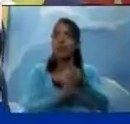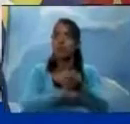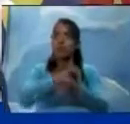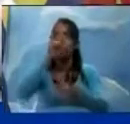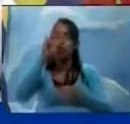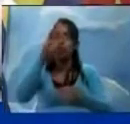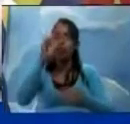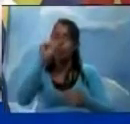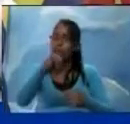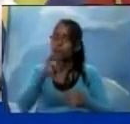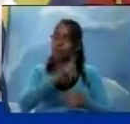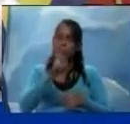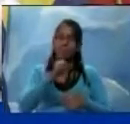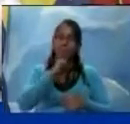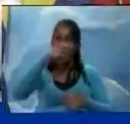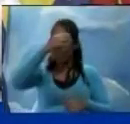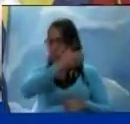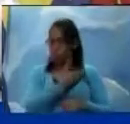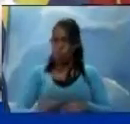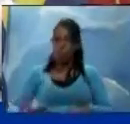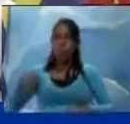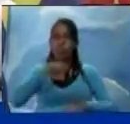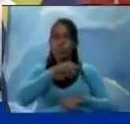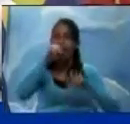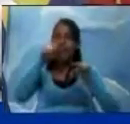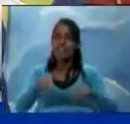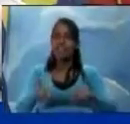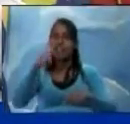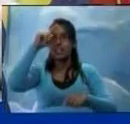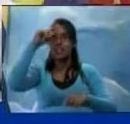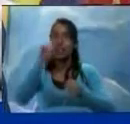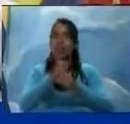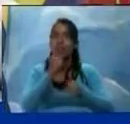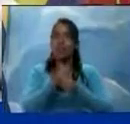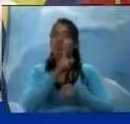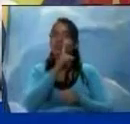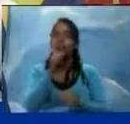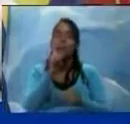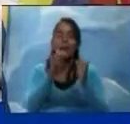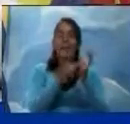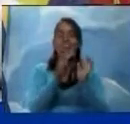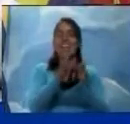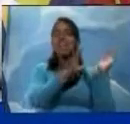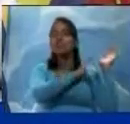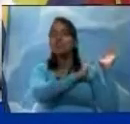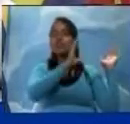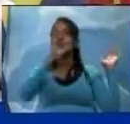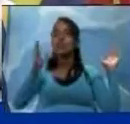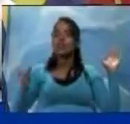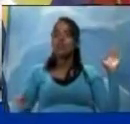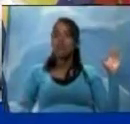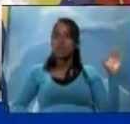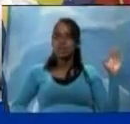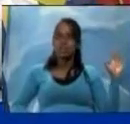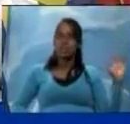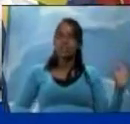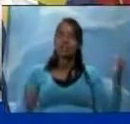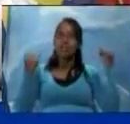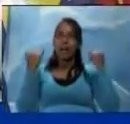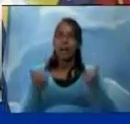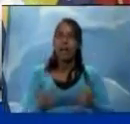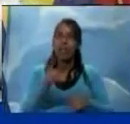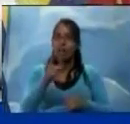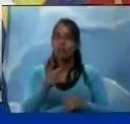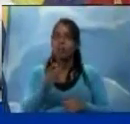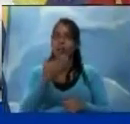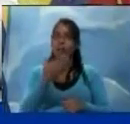El dueño de este trabajo se llama Jesucristo. Jesucristo. Y a cada uno le